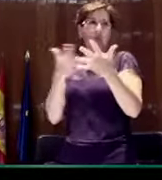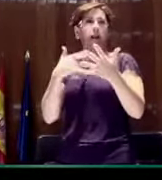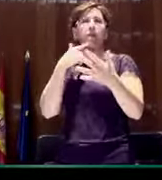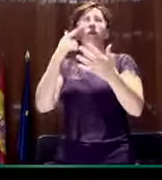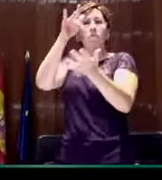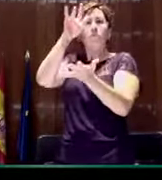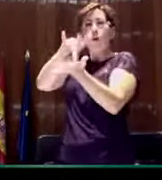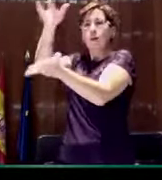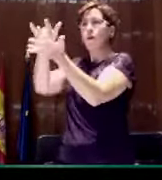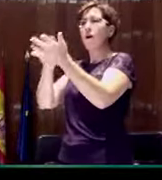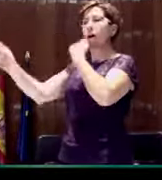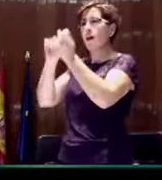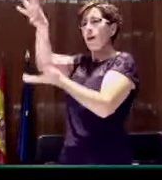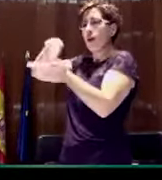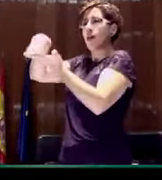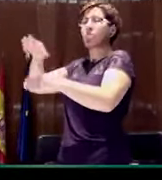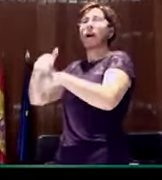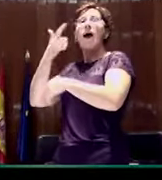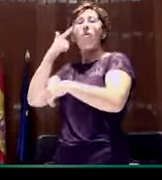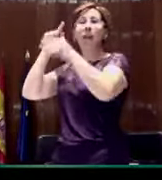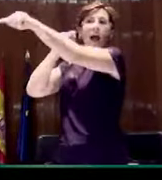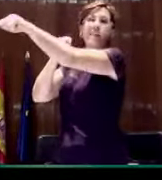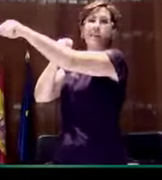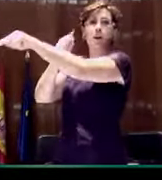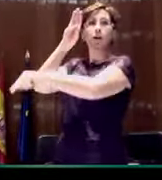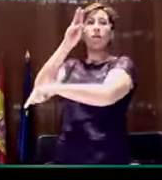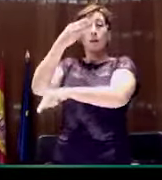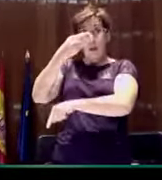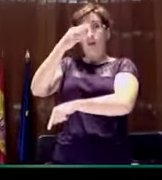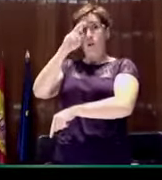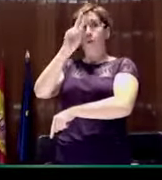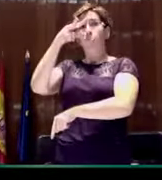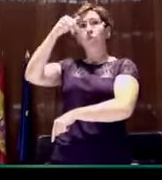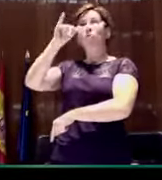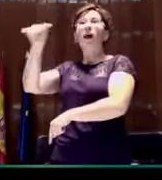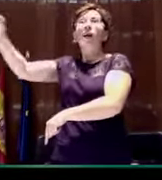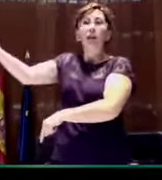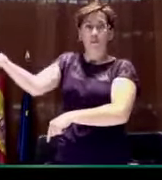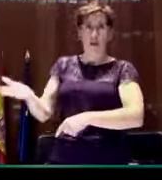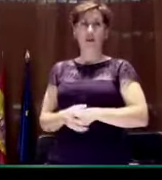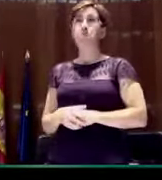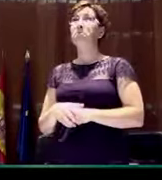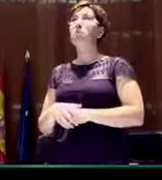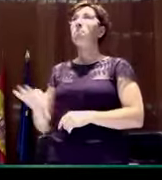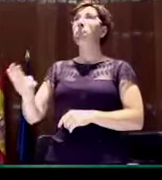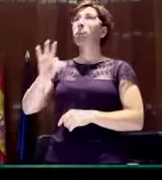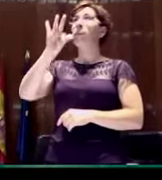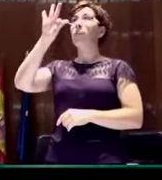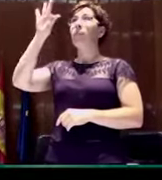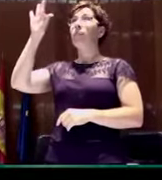ganar una visión de lo que sucedía ahí en Brunei. Entonces, si vamos a Brunei, la siguiente diapositiva, por